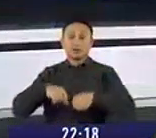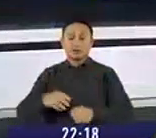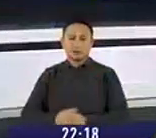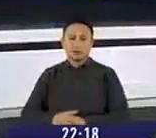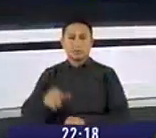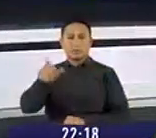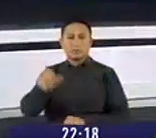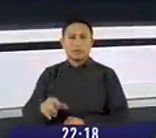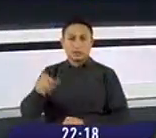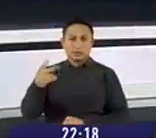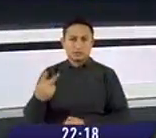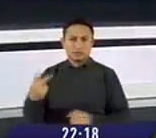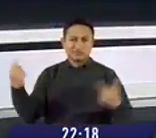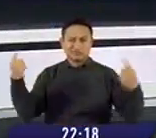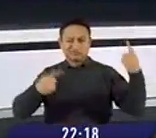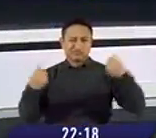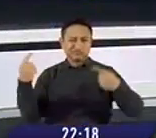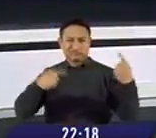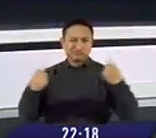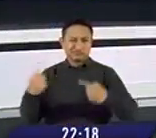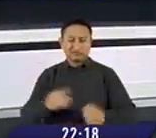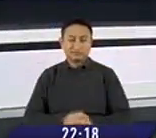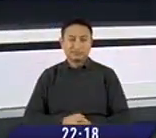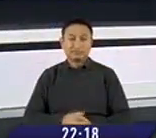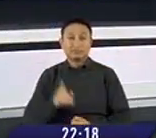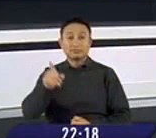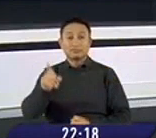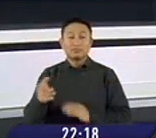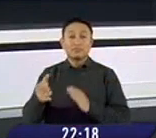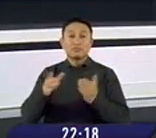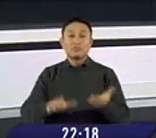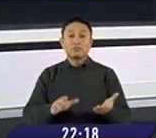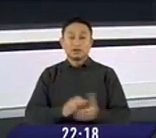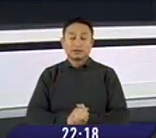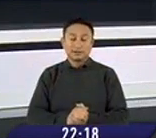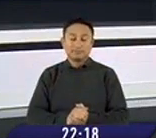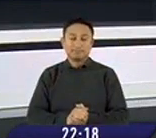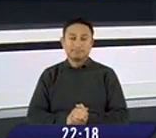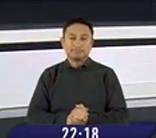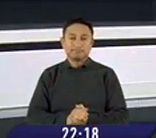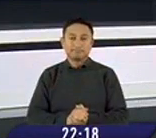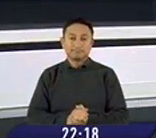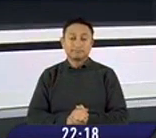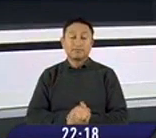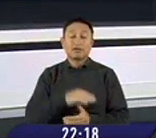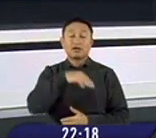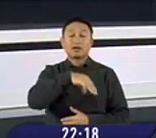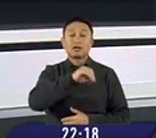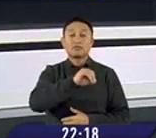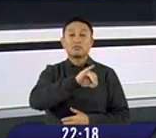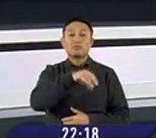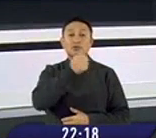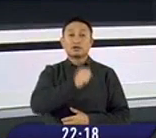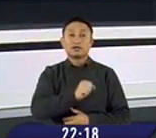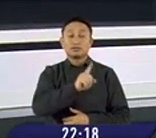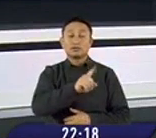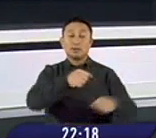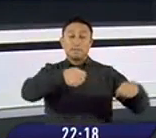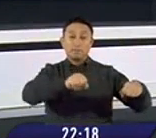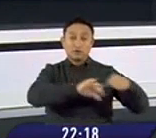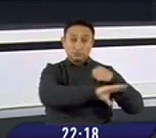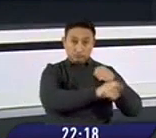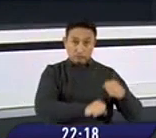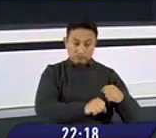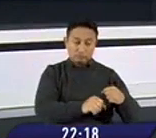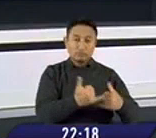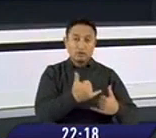entre personas en situación de calle dejó un fallecido. Mientras, en el sector de Monjas fue recuperada una motocicleta que